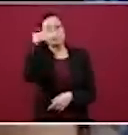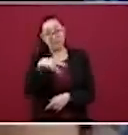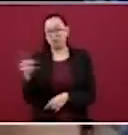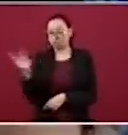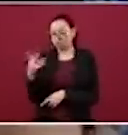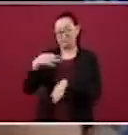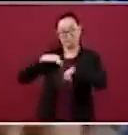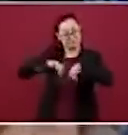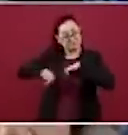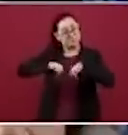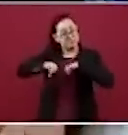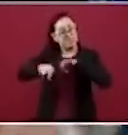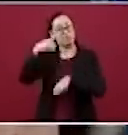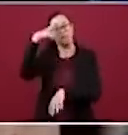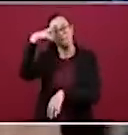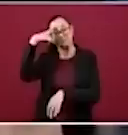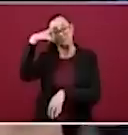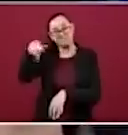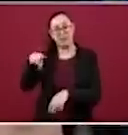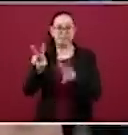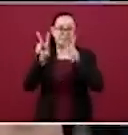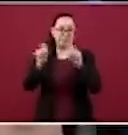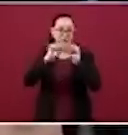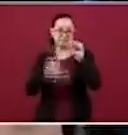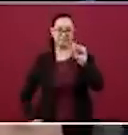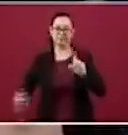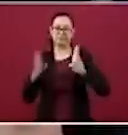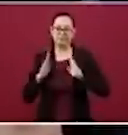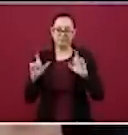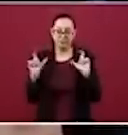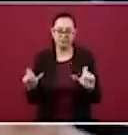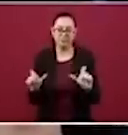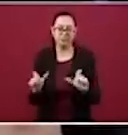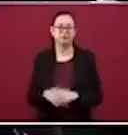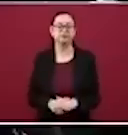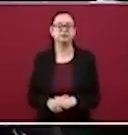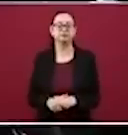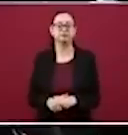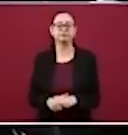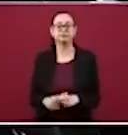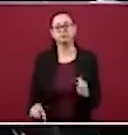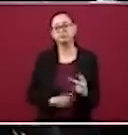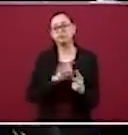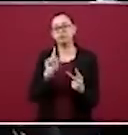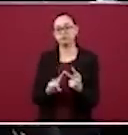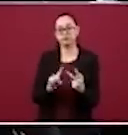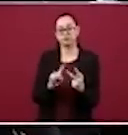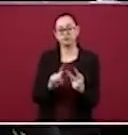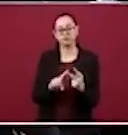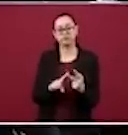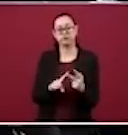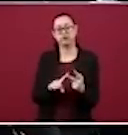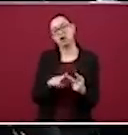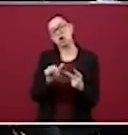duro para sacar la Guardia Nacional, ¿no? Su comentario al respecto. Y otro asunto,